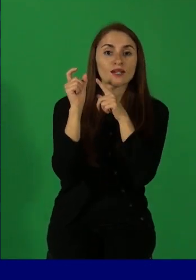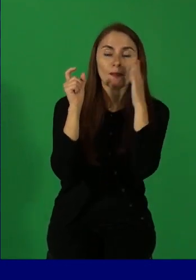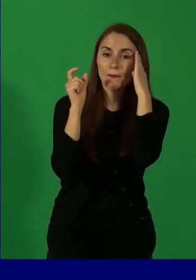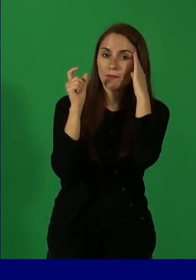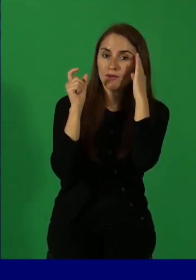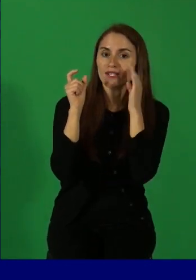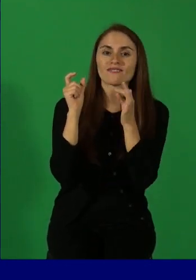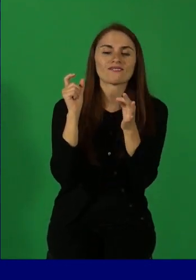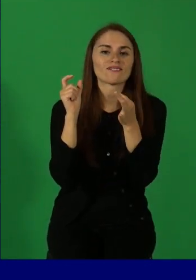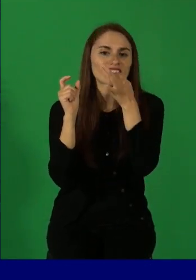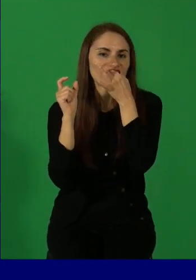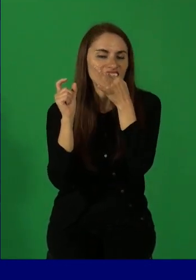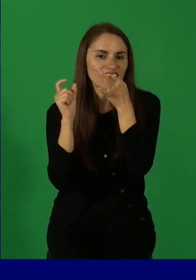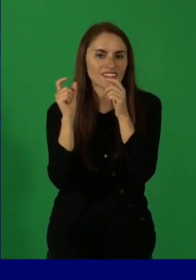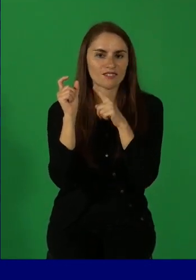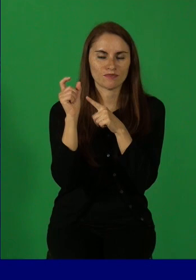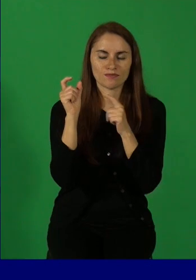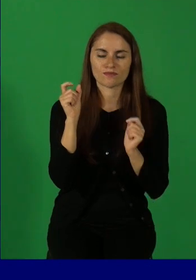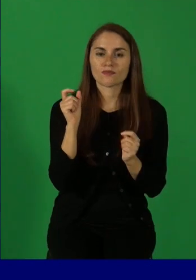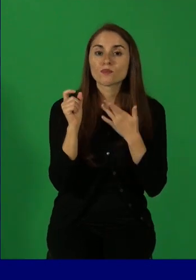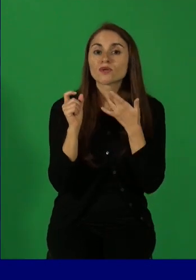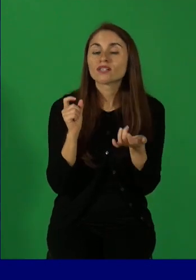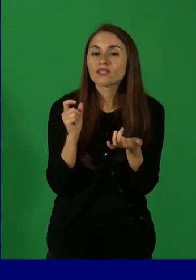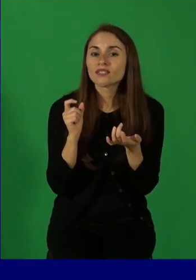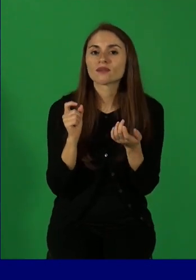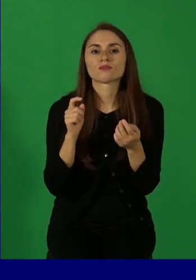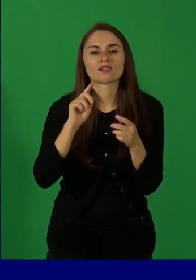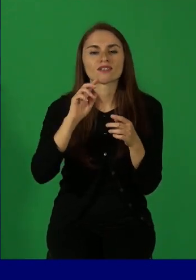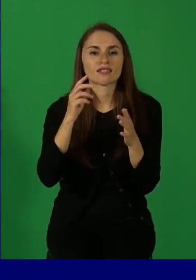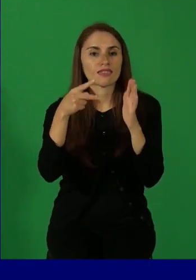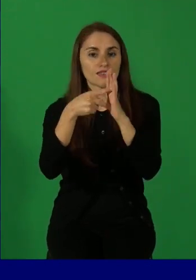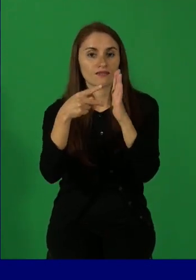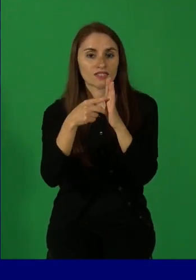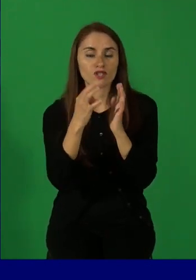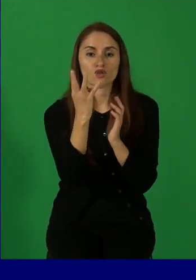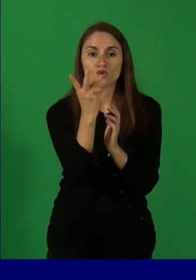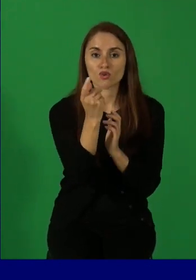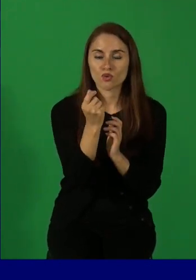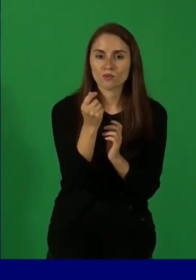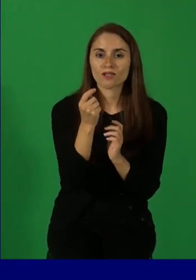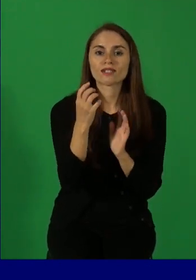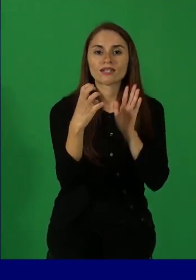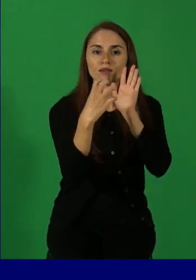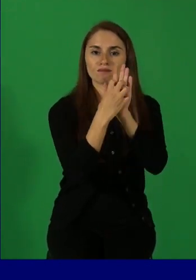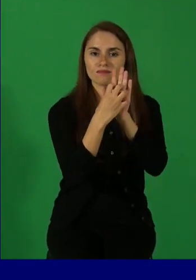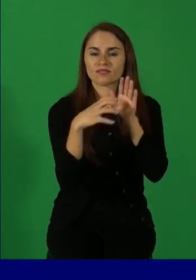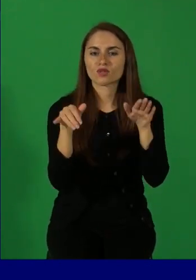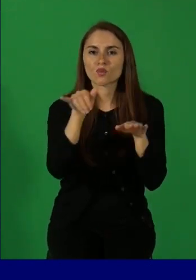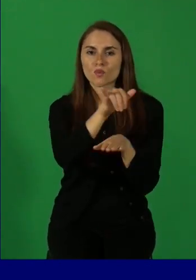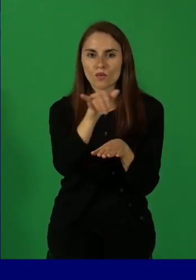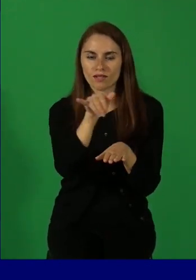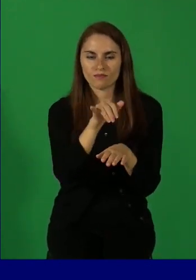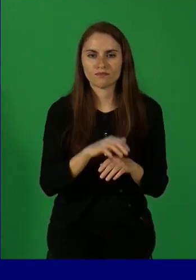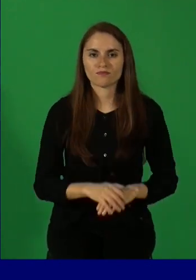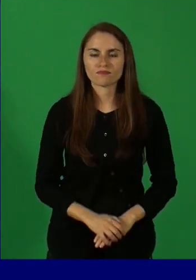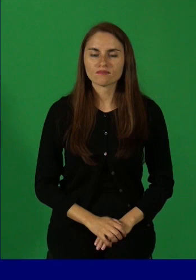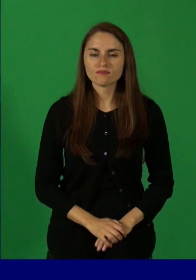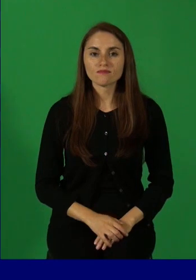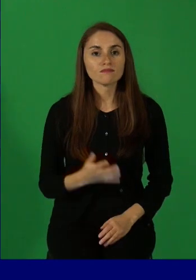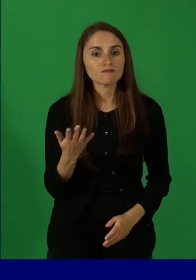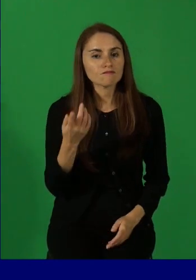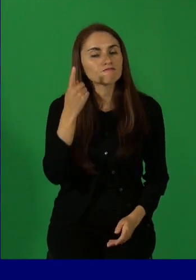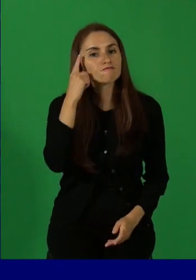memoria la ficha verde. ¿Por qué? Porque estamos dividiendo números que tienen igual signo. Entonces,